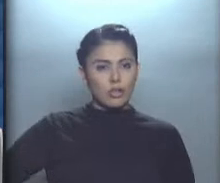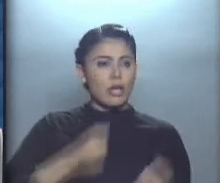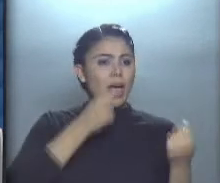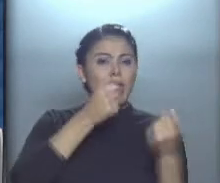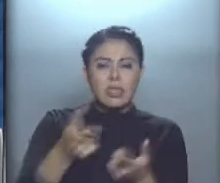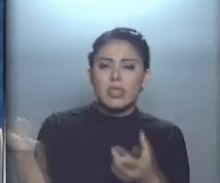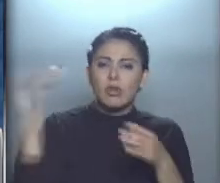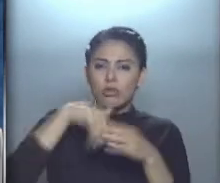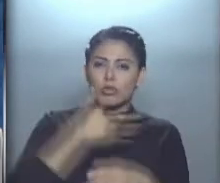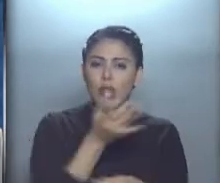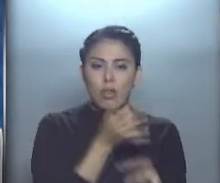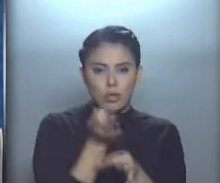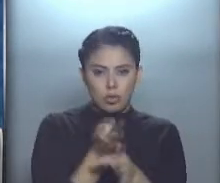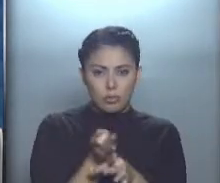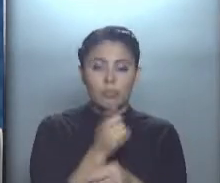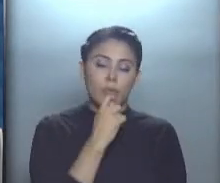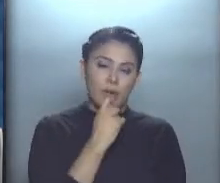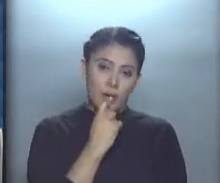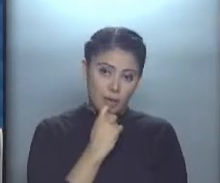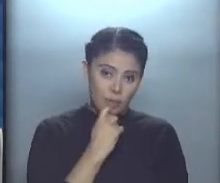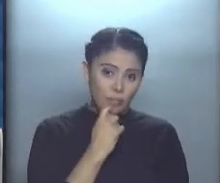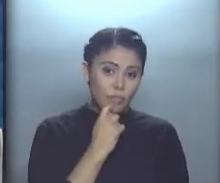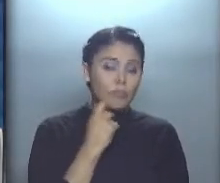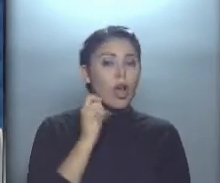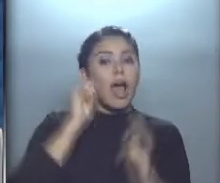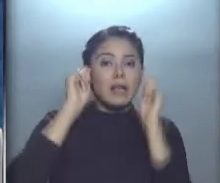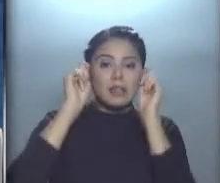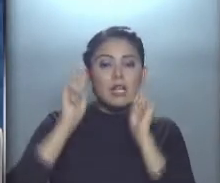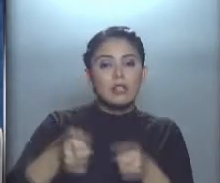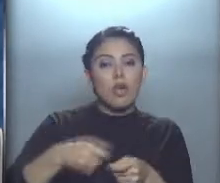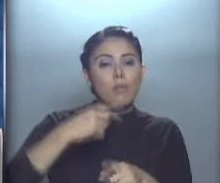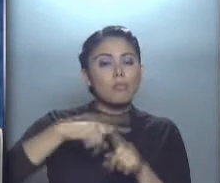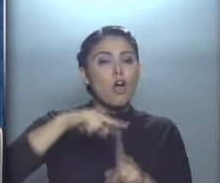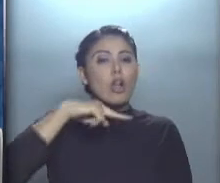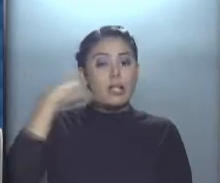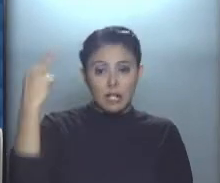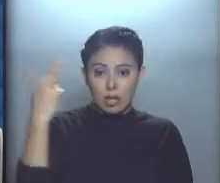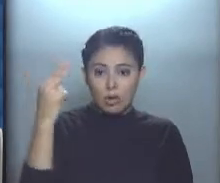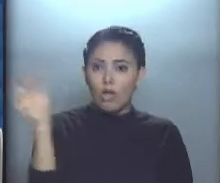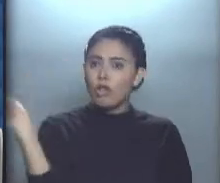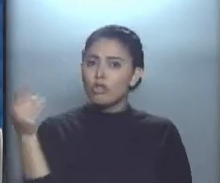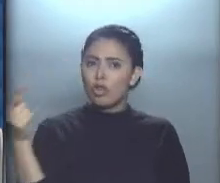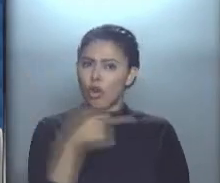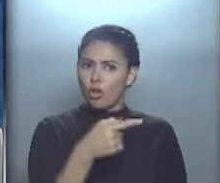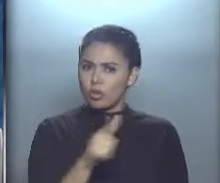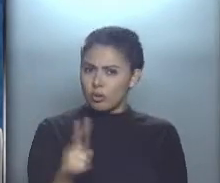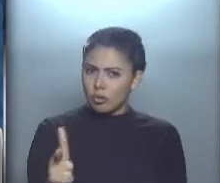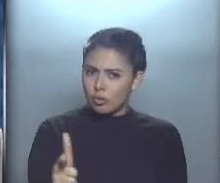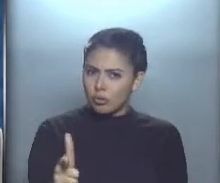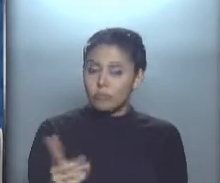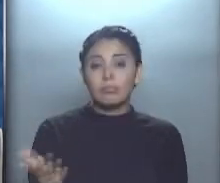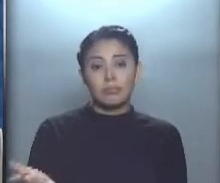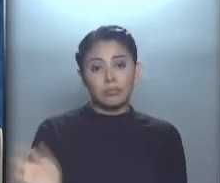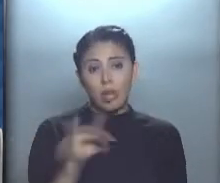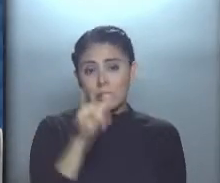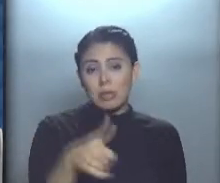garantizar inclusión social educativa. Ejemplo. La asignación universal por hijo, que nadie está en contra, implica